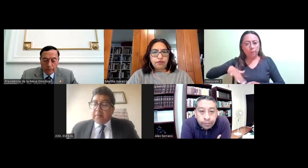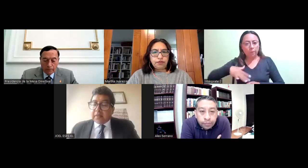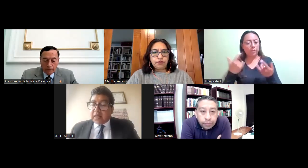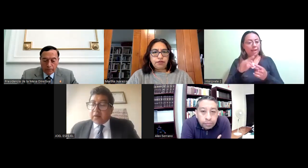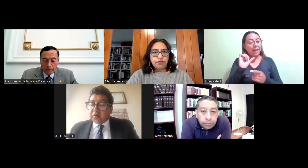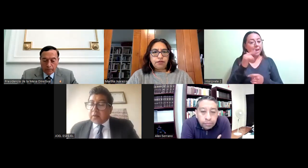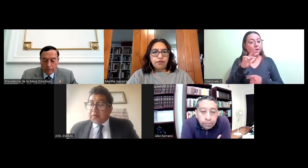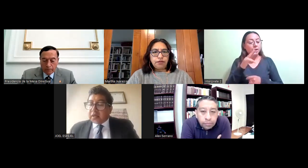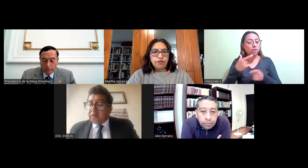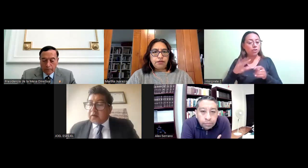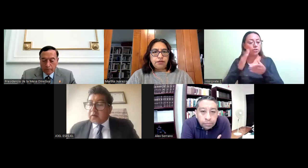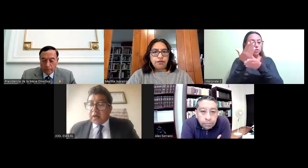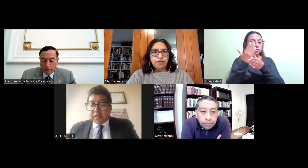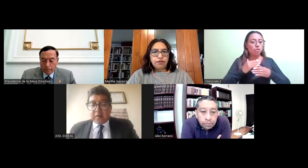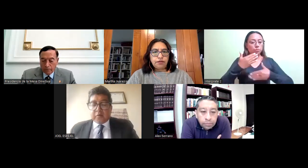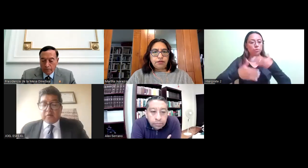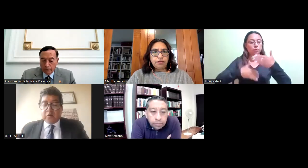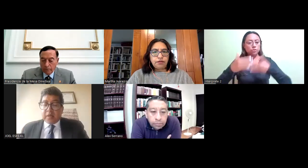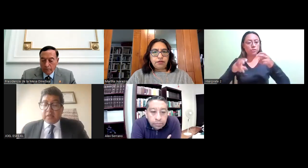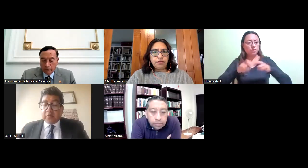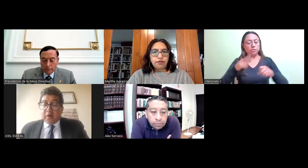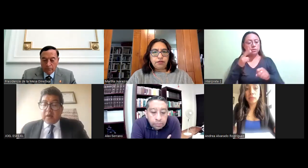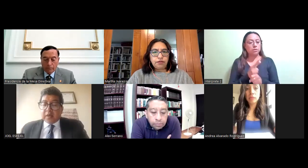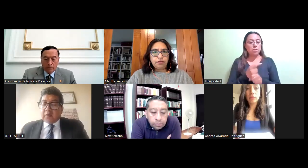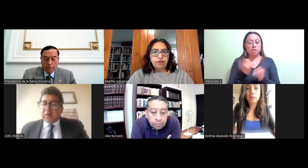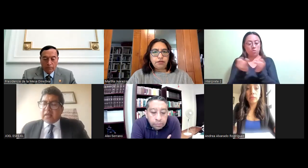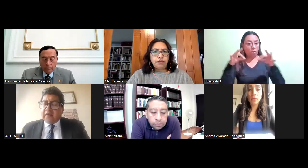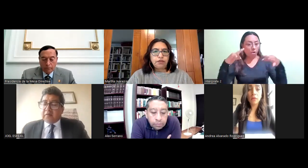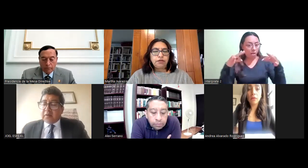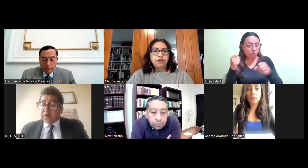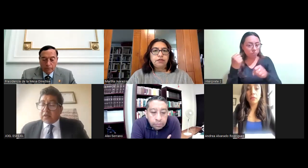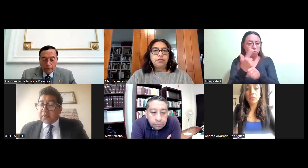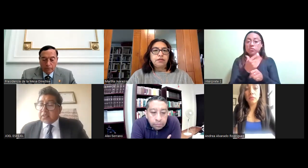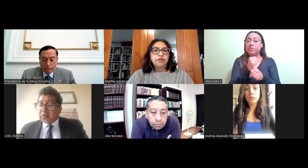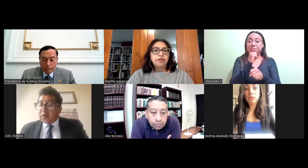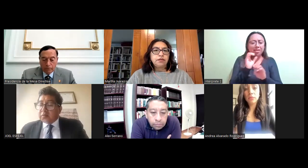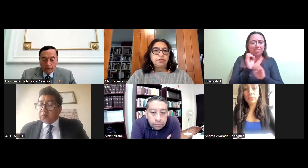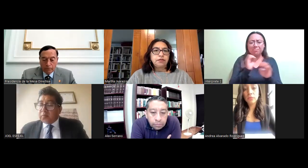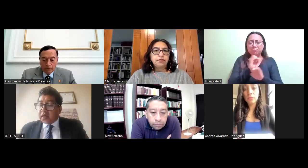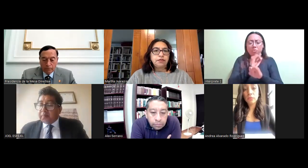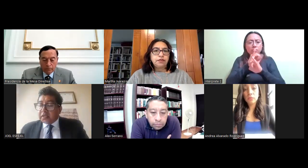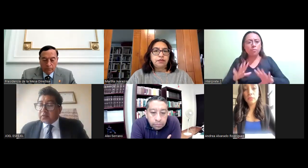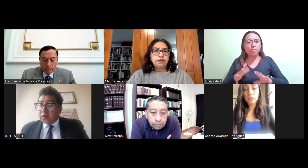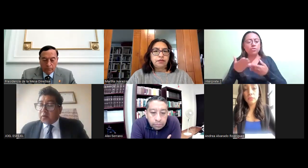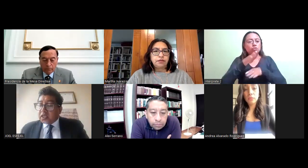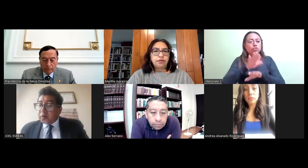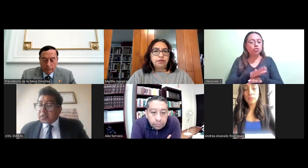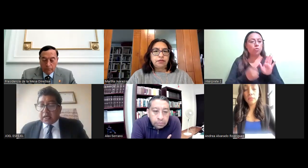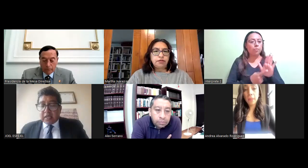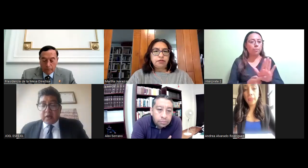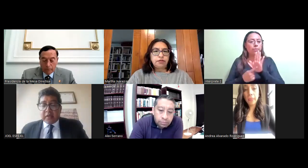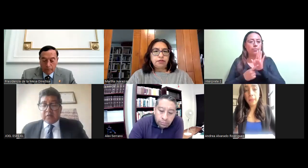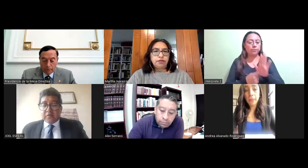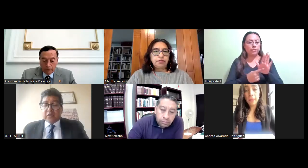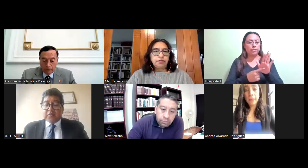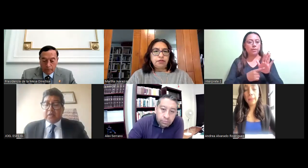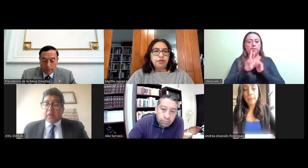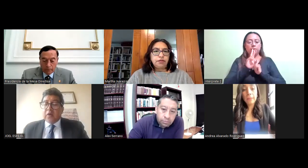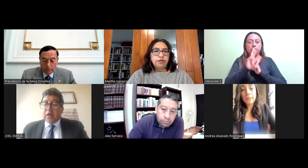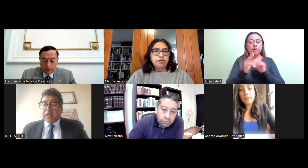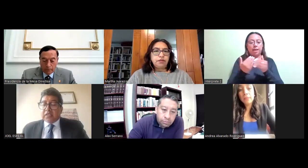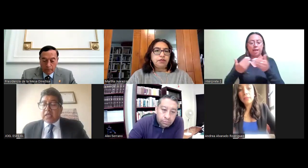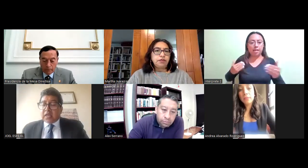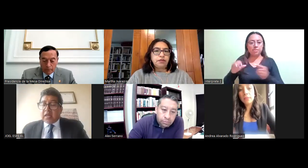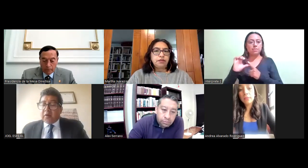proceso parlamentario y toda vez que no fue localizado algún documento que contenga la información que presentó respuesta que dio el entonces